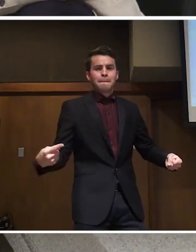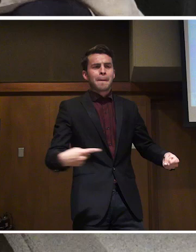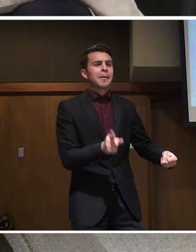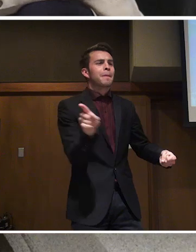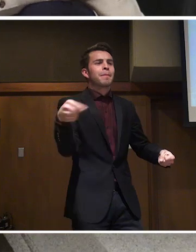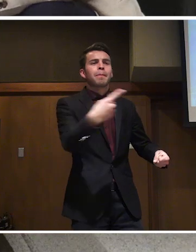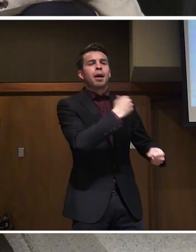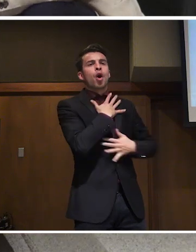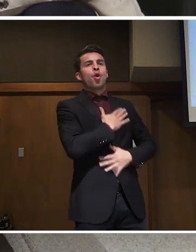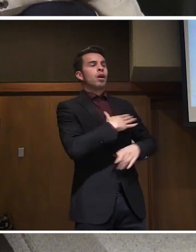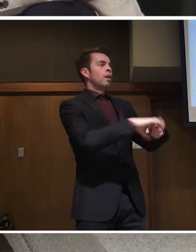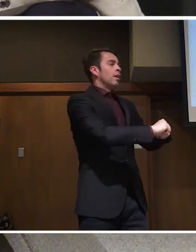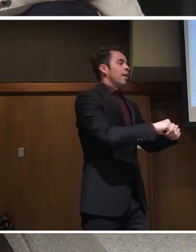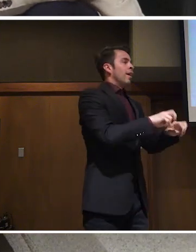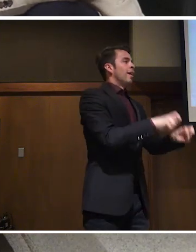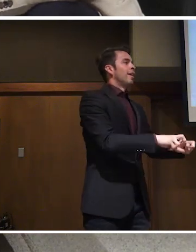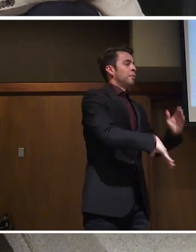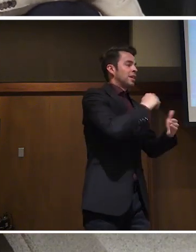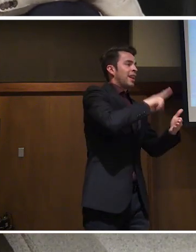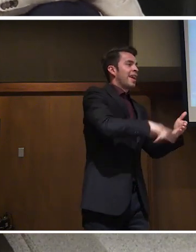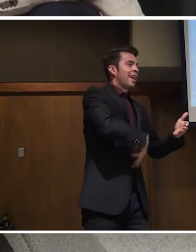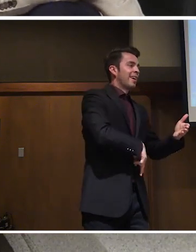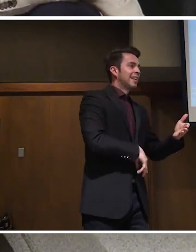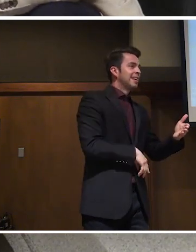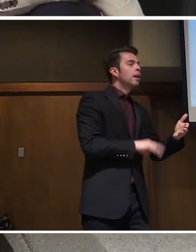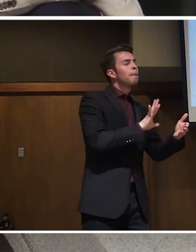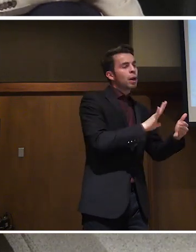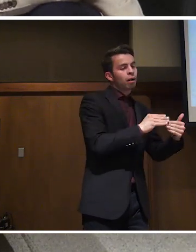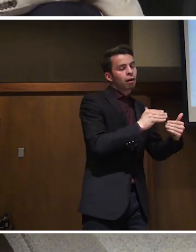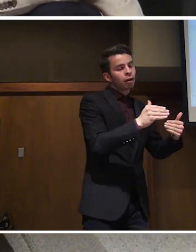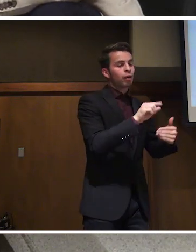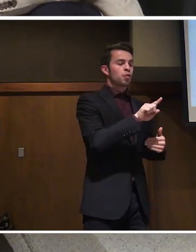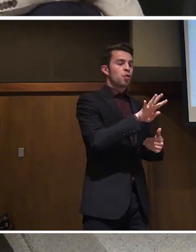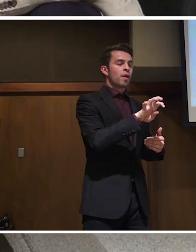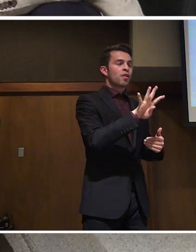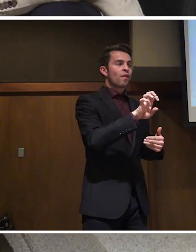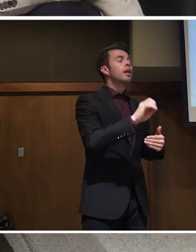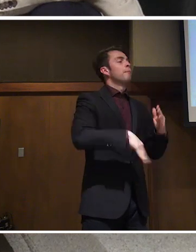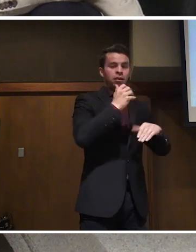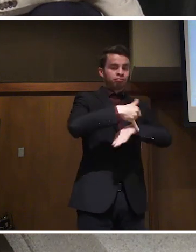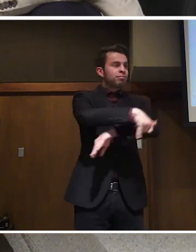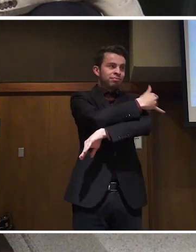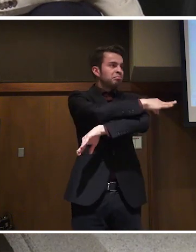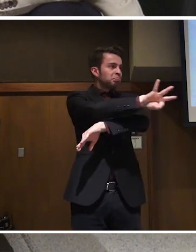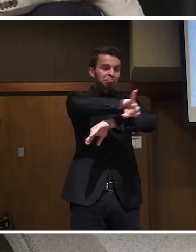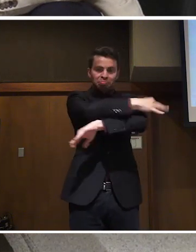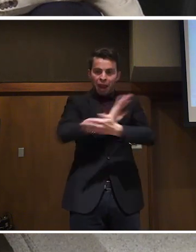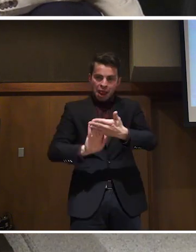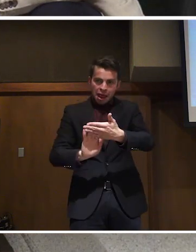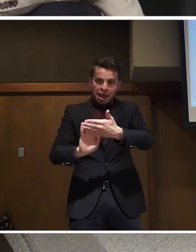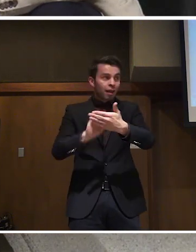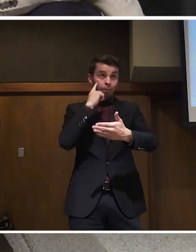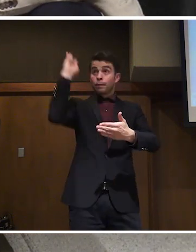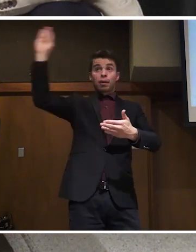todas maneras, ya en la década de los 90 empezaron a aparecer soluciones técnicas apropiadas para las